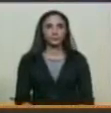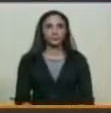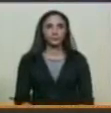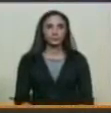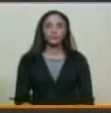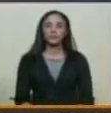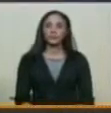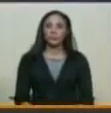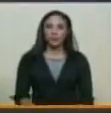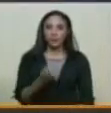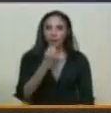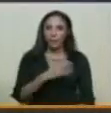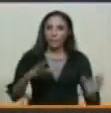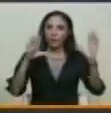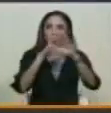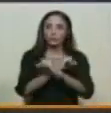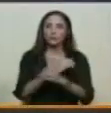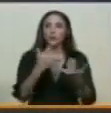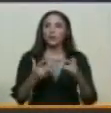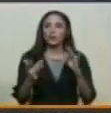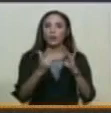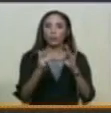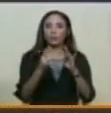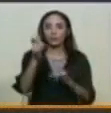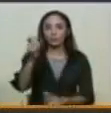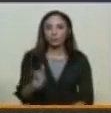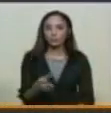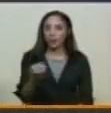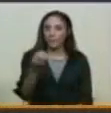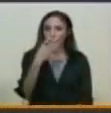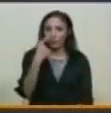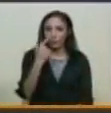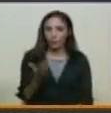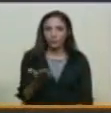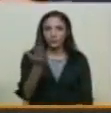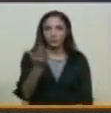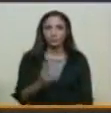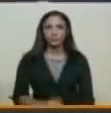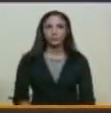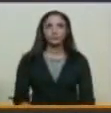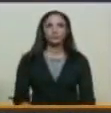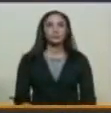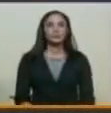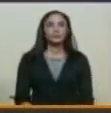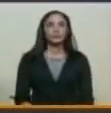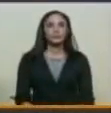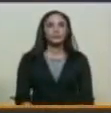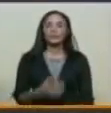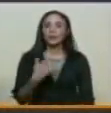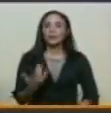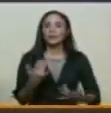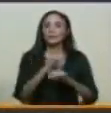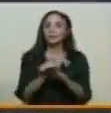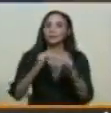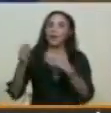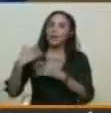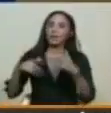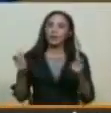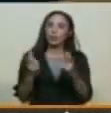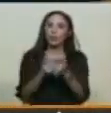Sí, buenas noches. Establecemos el presente contacto desde la sala de prensa del Palacio de Miraflores. Acaba de culminar el Consejo de Ministros